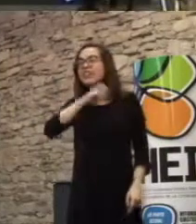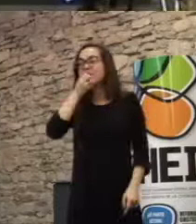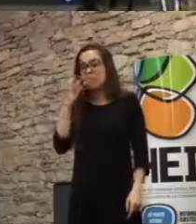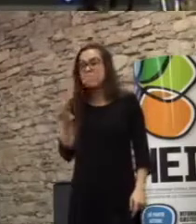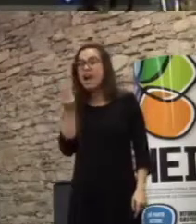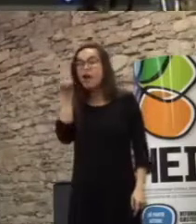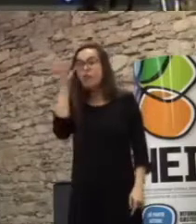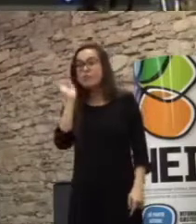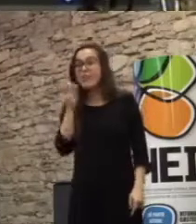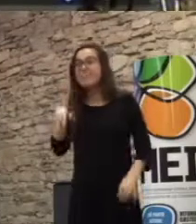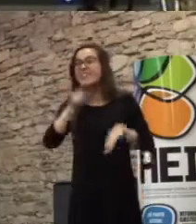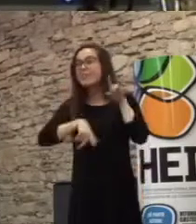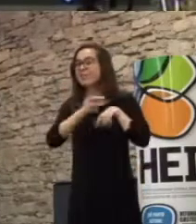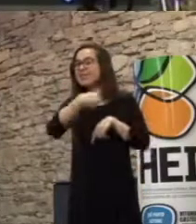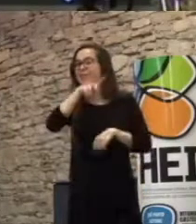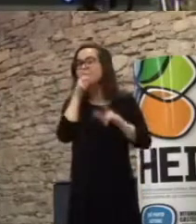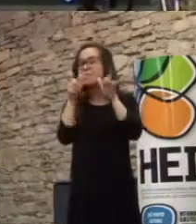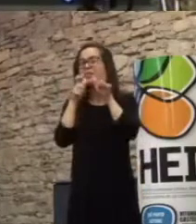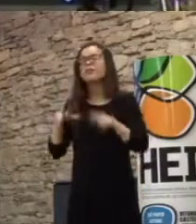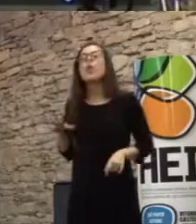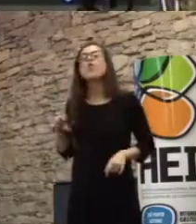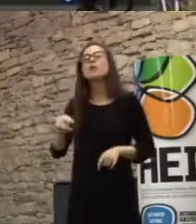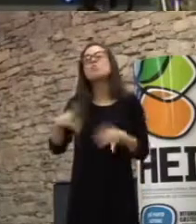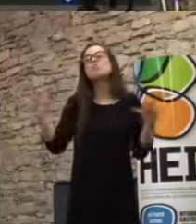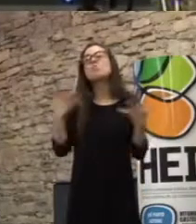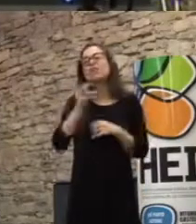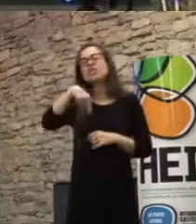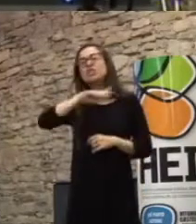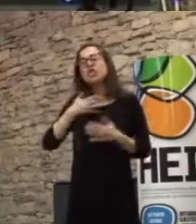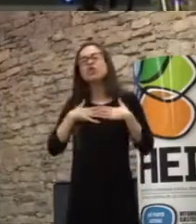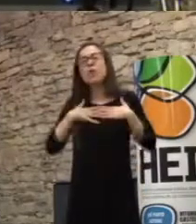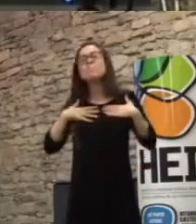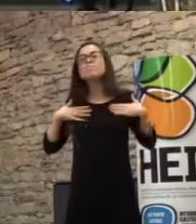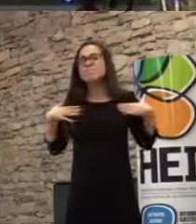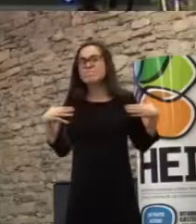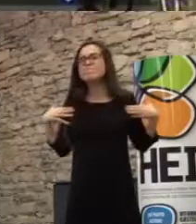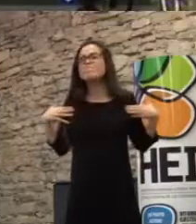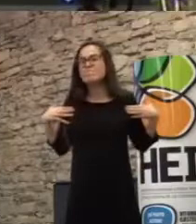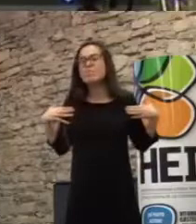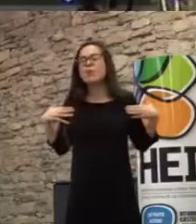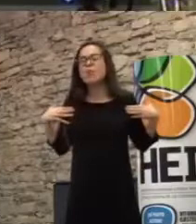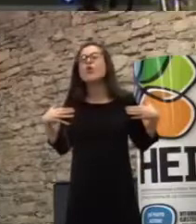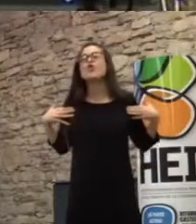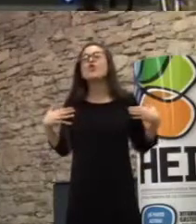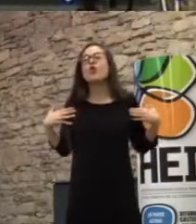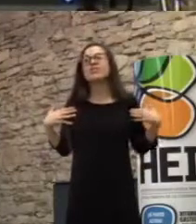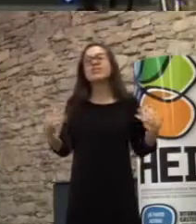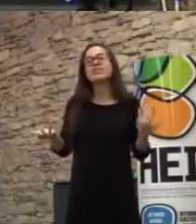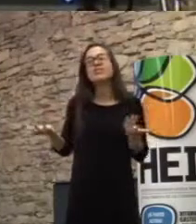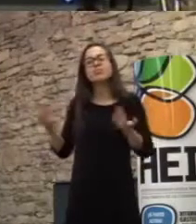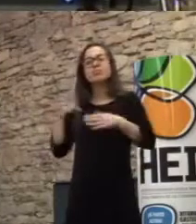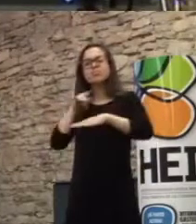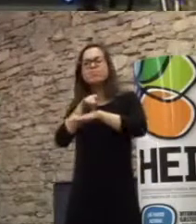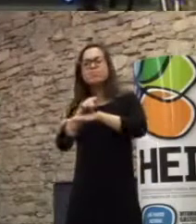depende las palabras que empleemos vamos a manejar la emoción del auditorio y las emociones es algo vital porque